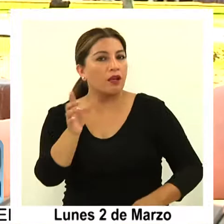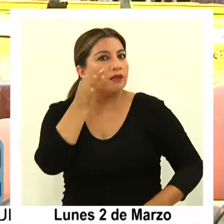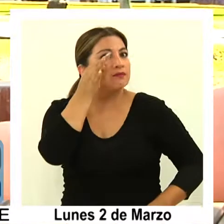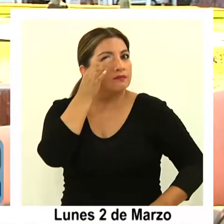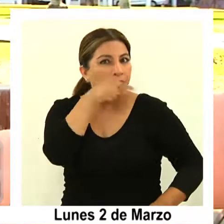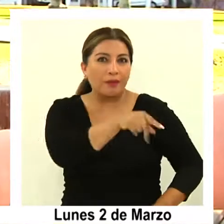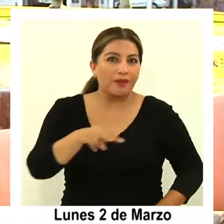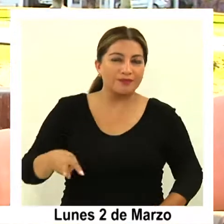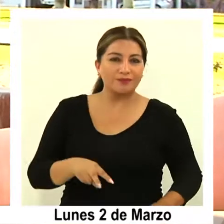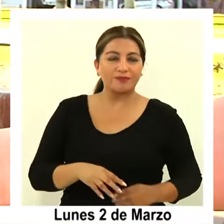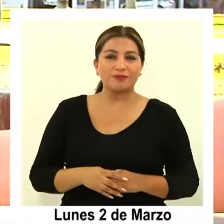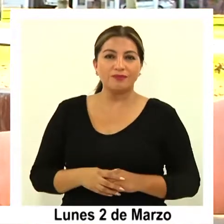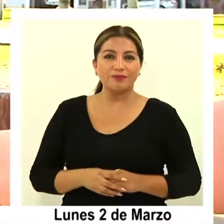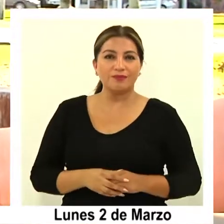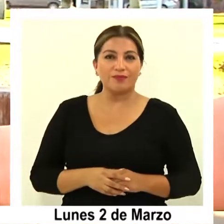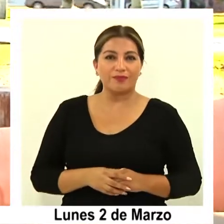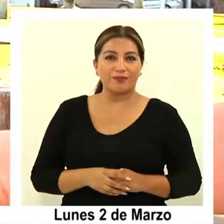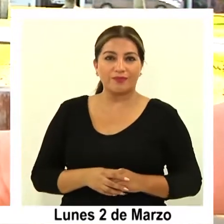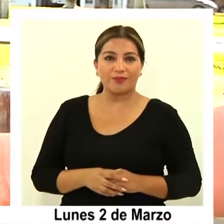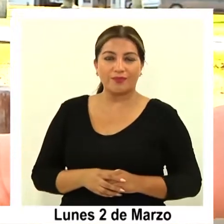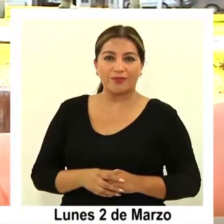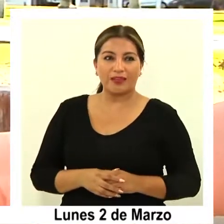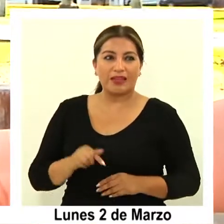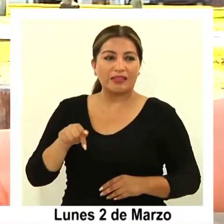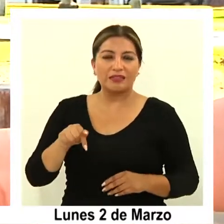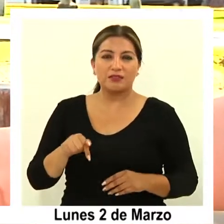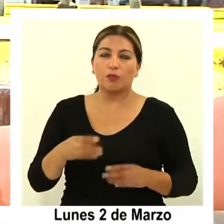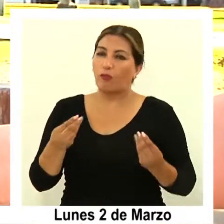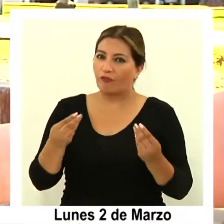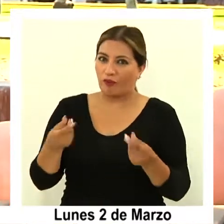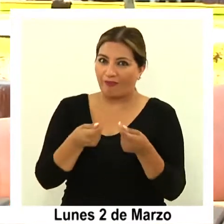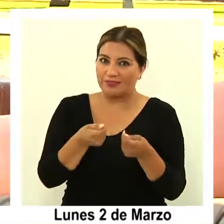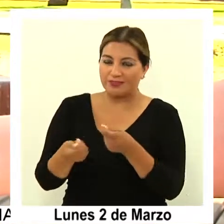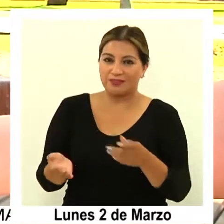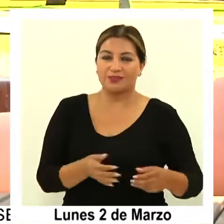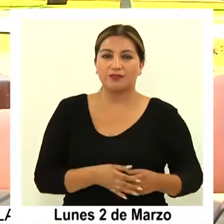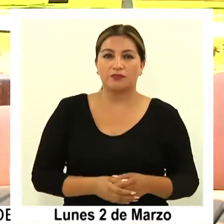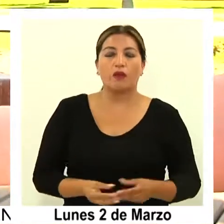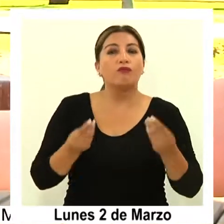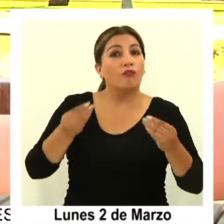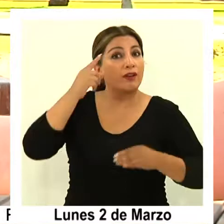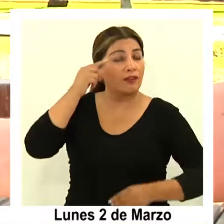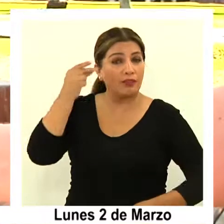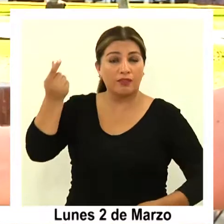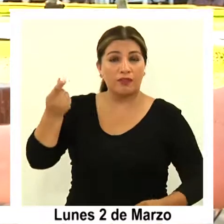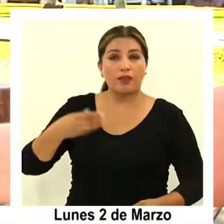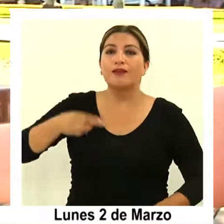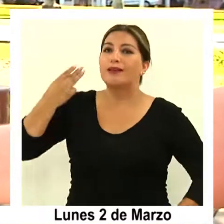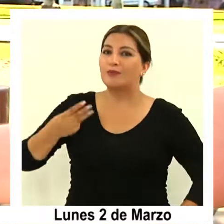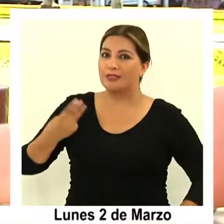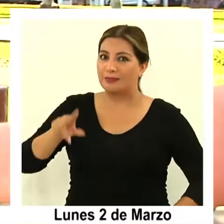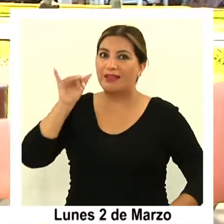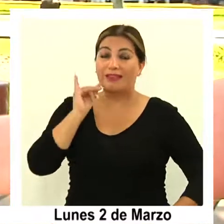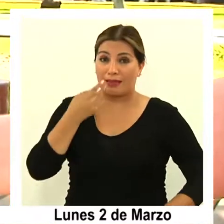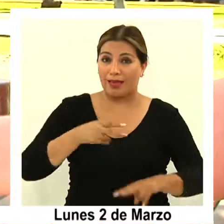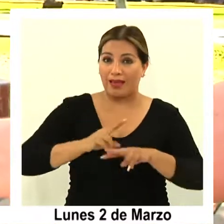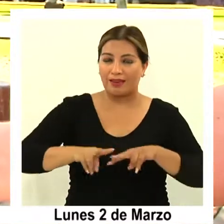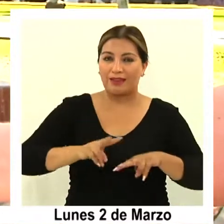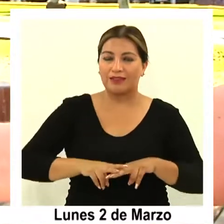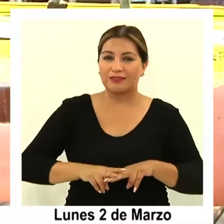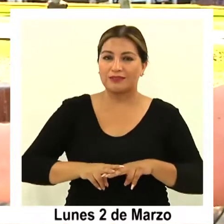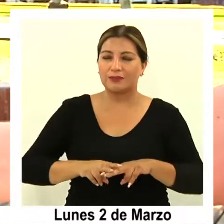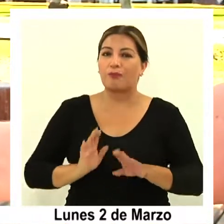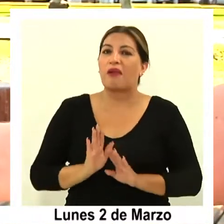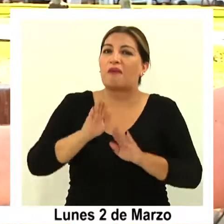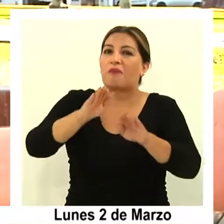que llegan a Iquique. Primordialmente eso sería muy bueno. Buena iniciativa también que la ciudad esté haciendo